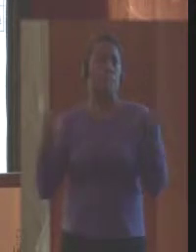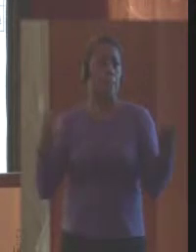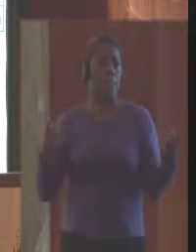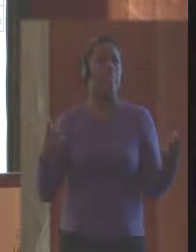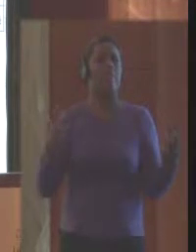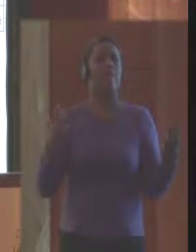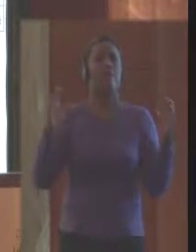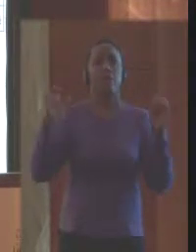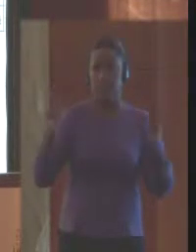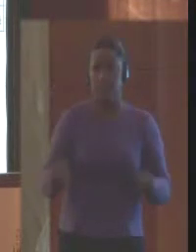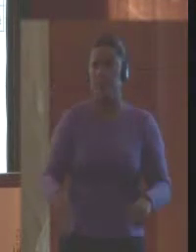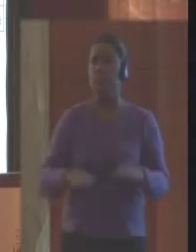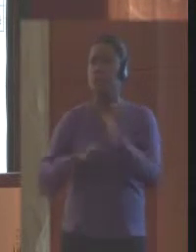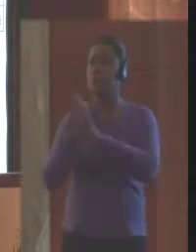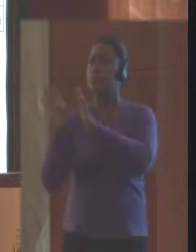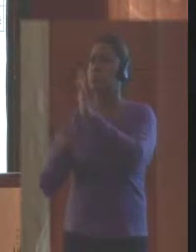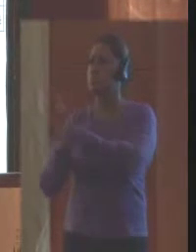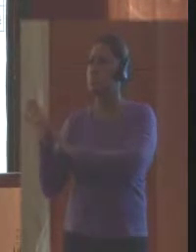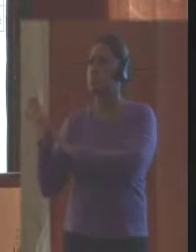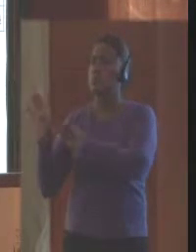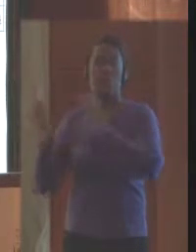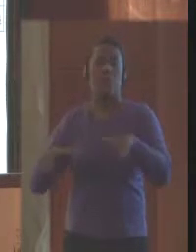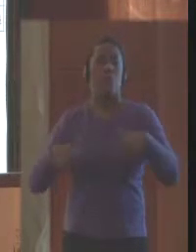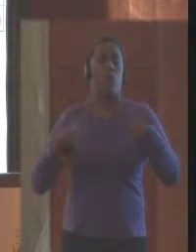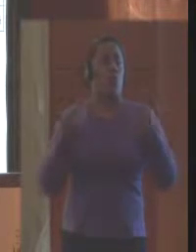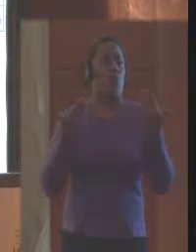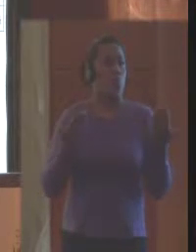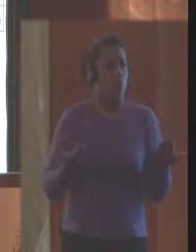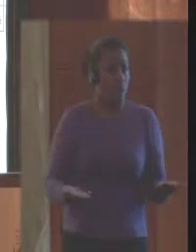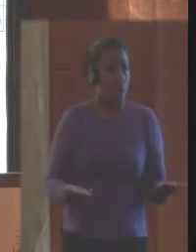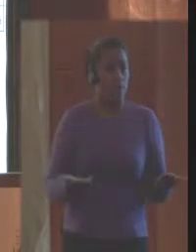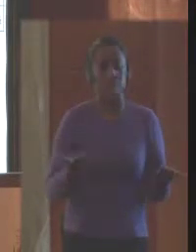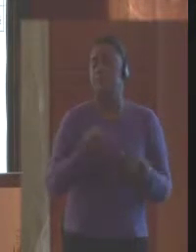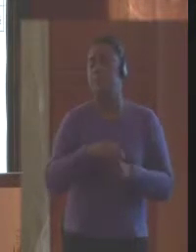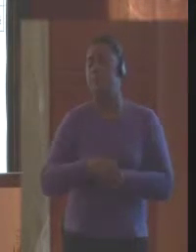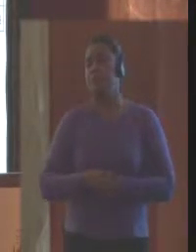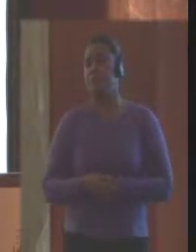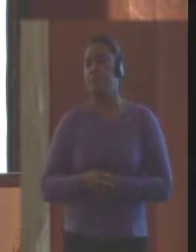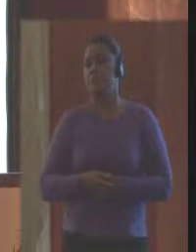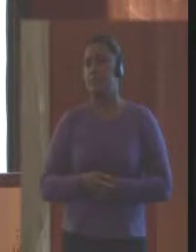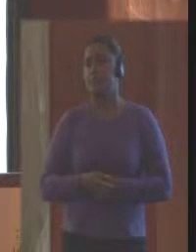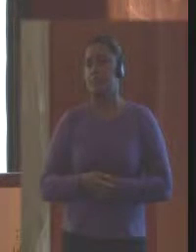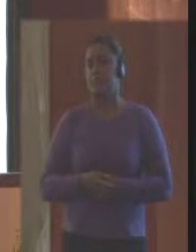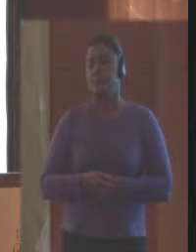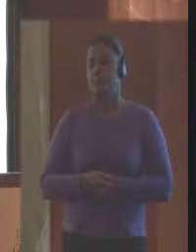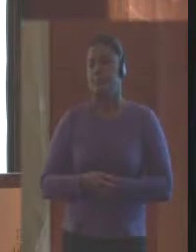de canteras o a las imágenes que mostraba nuestro amigo de Curitiba.